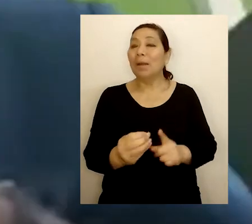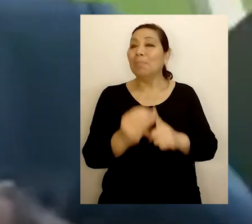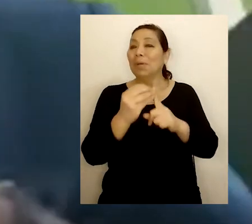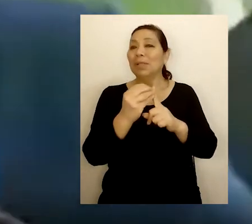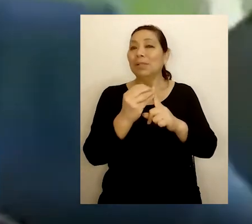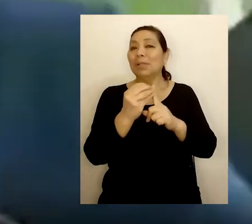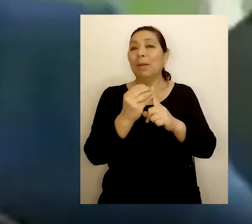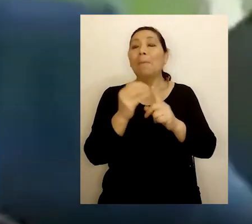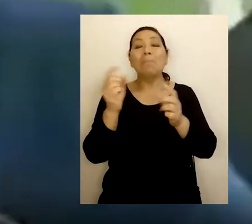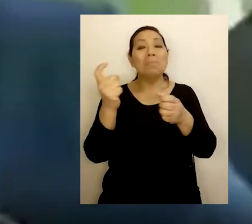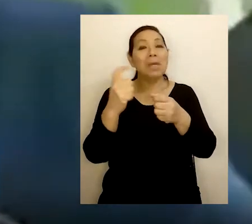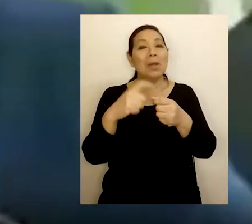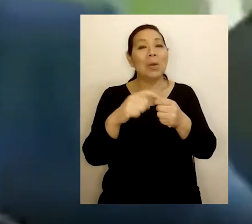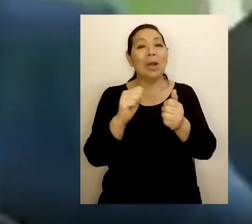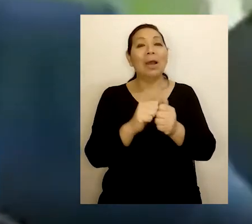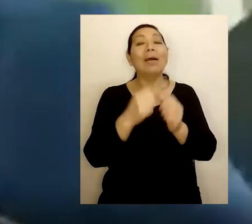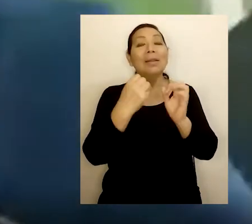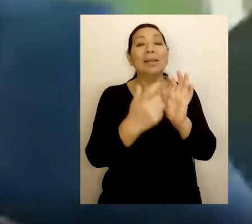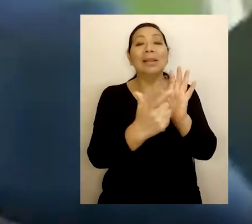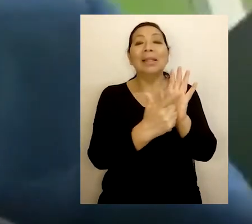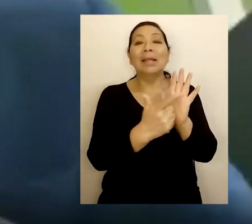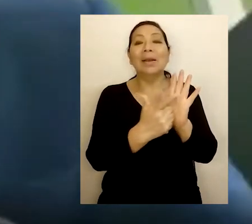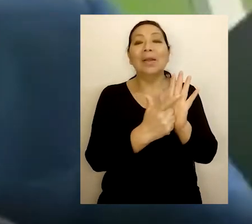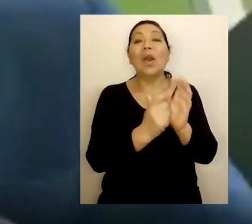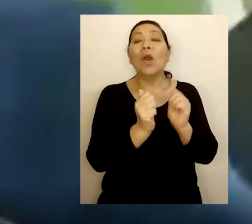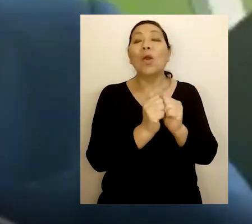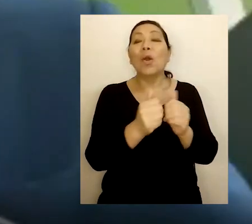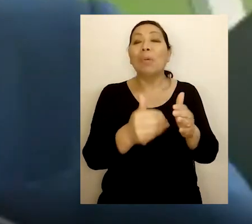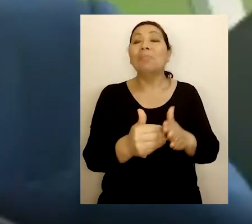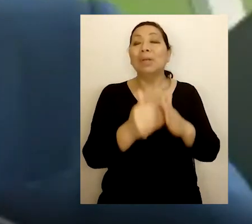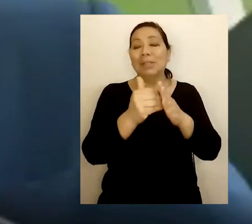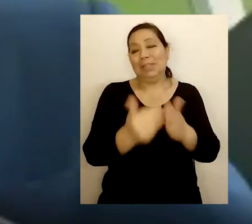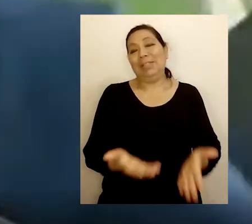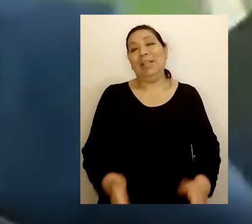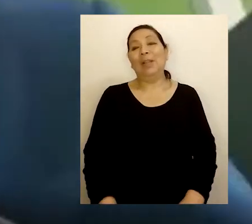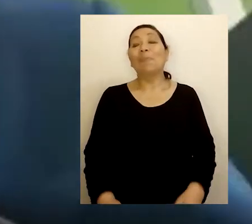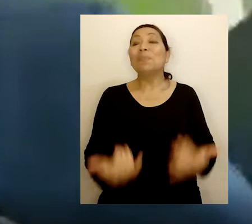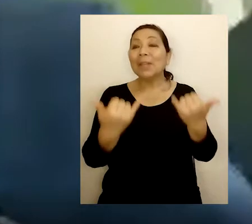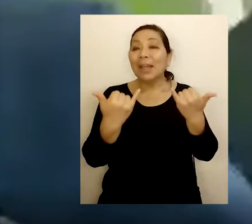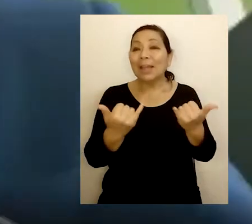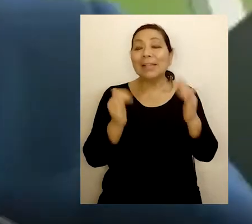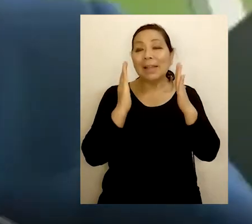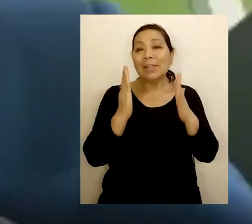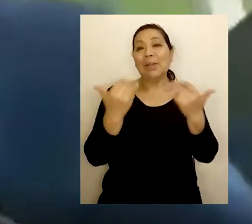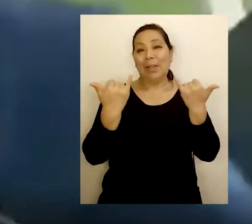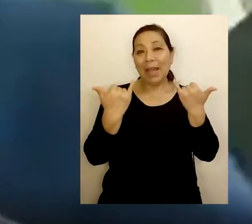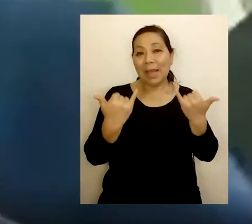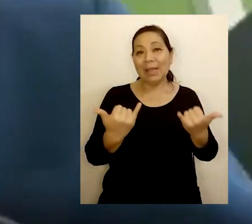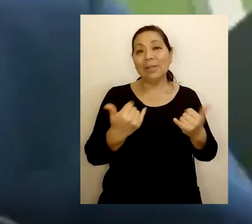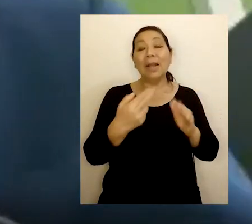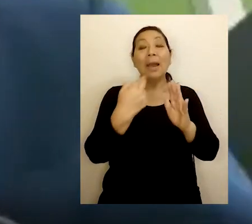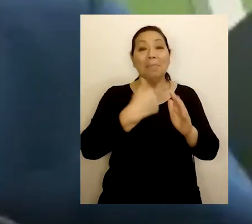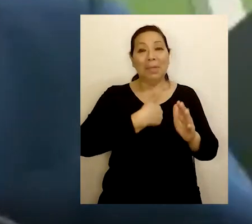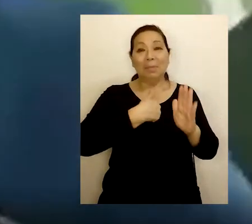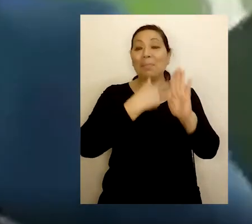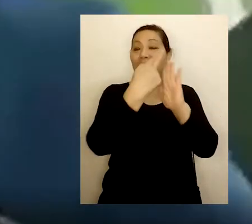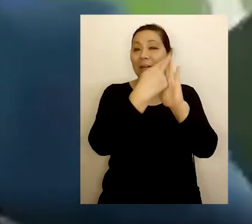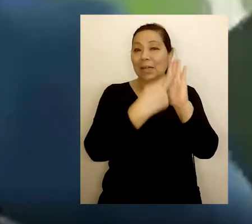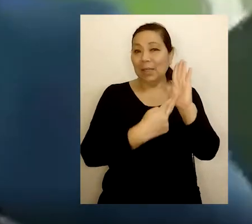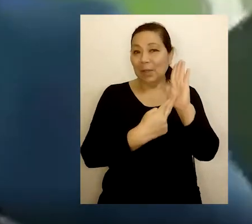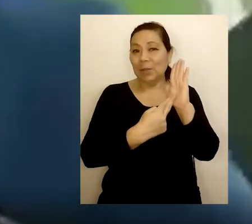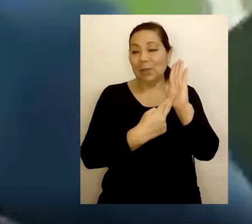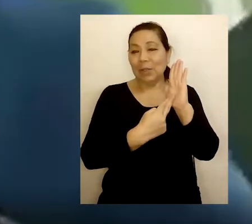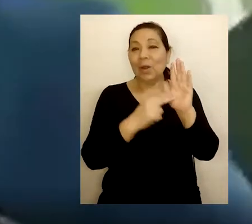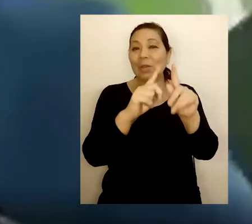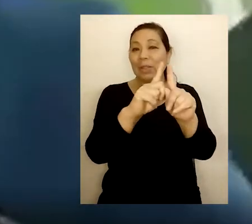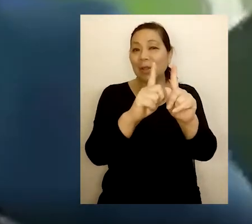o criterios vinculados al principio de legalidad y con el principio acusatorio. Y es en atención a ello que en la misma resolución que se